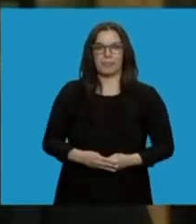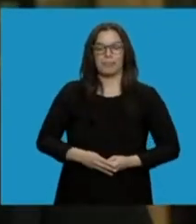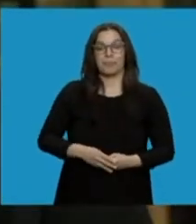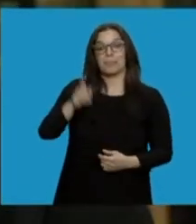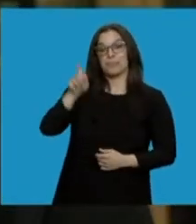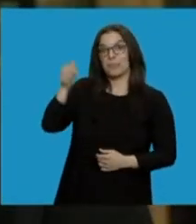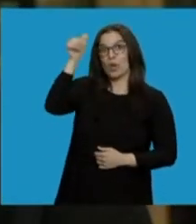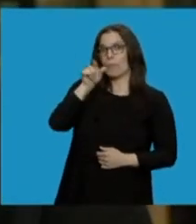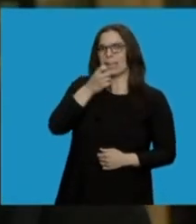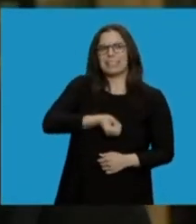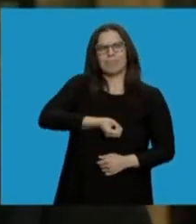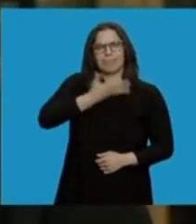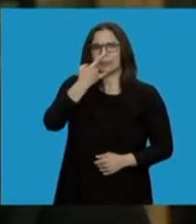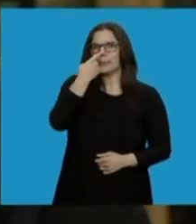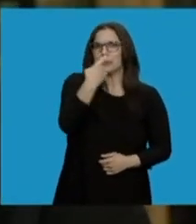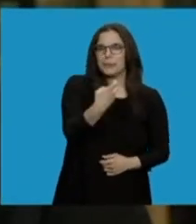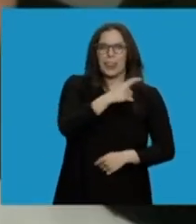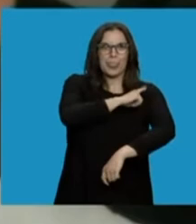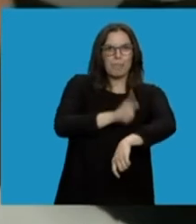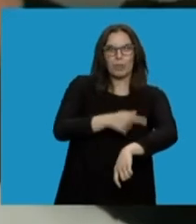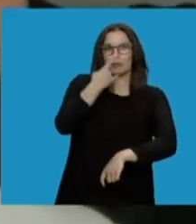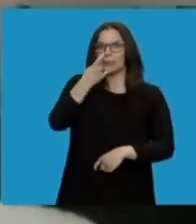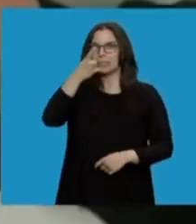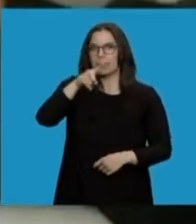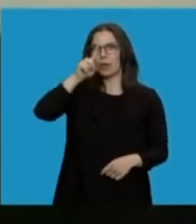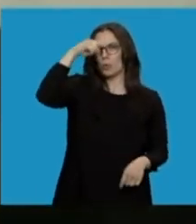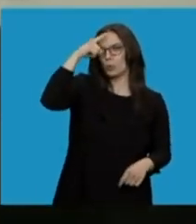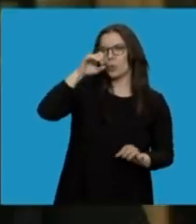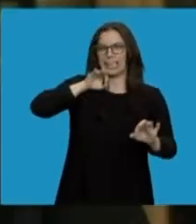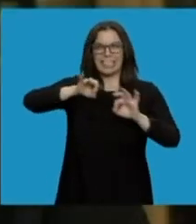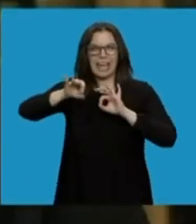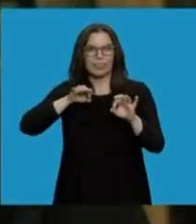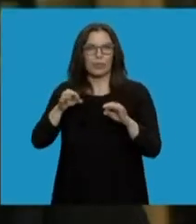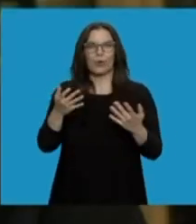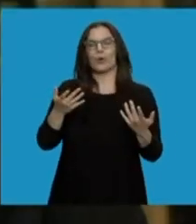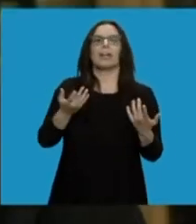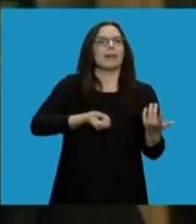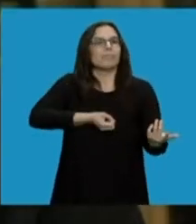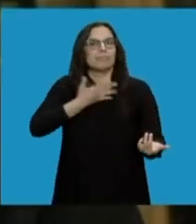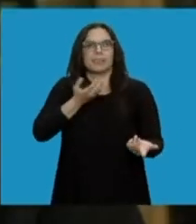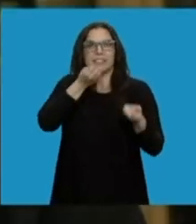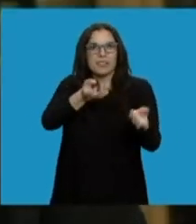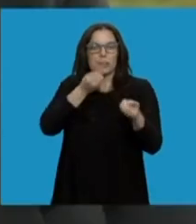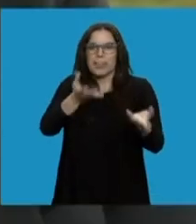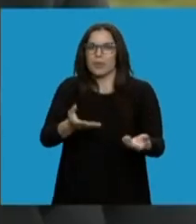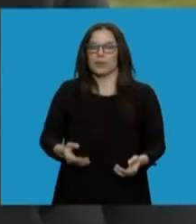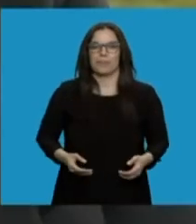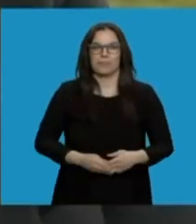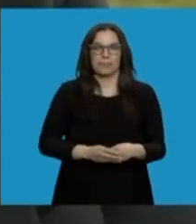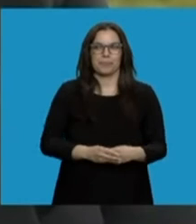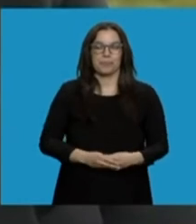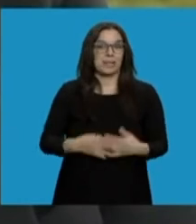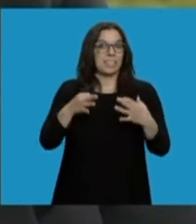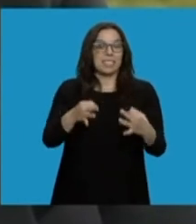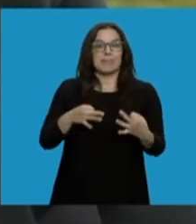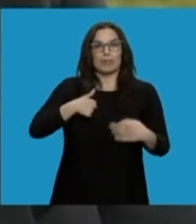un enamorado del deporte, pero era un enamorado de la cultura, es un enamorado del teatro, apasionado por la información. Pues siempre